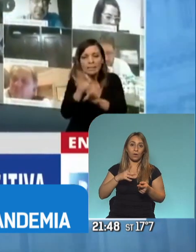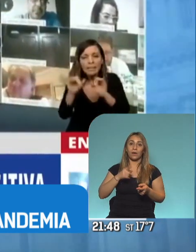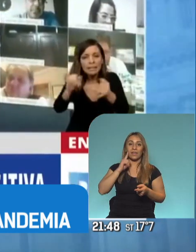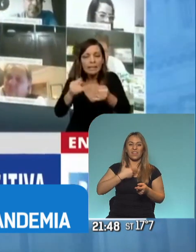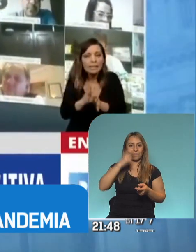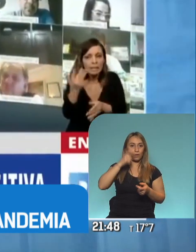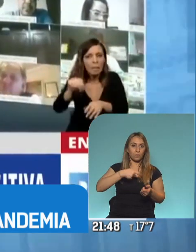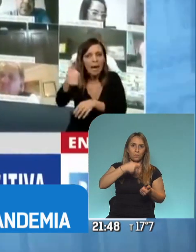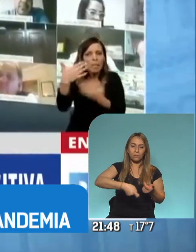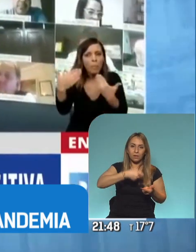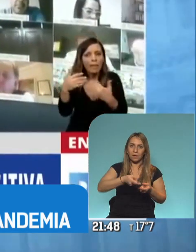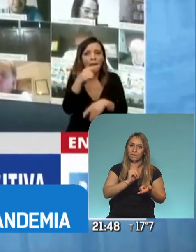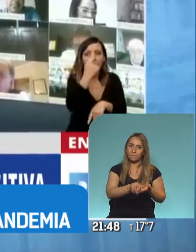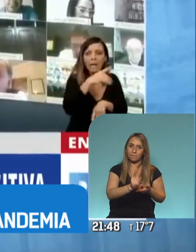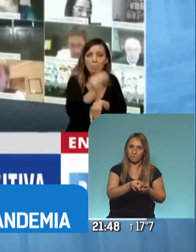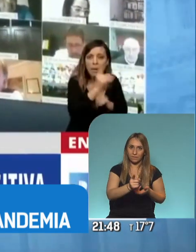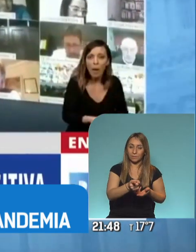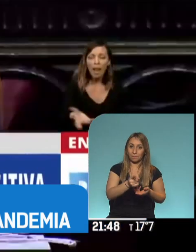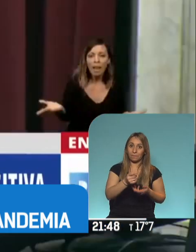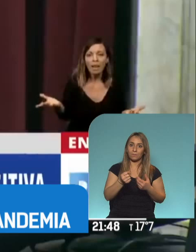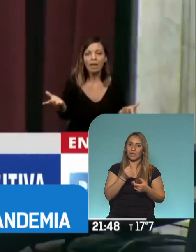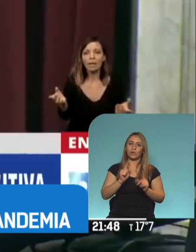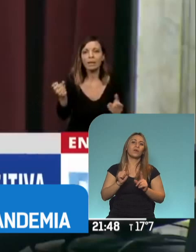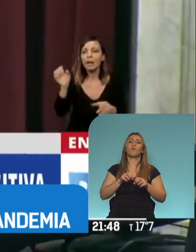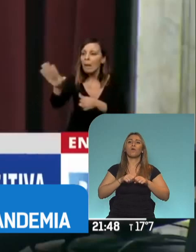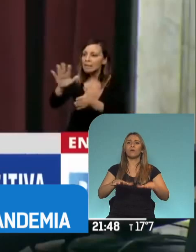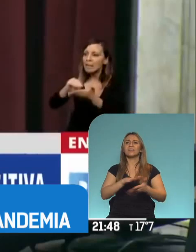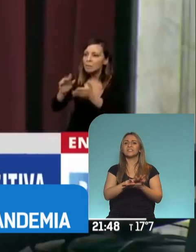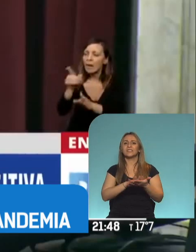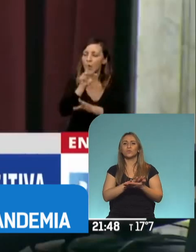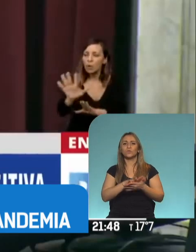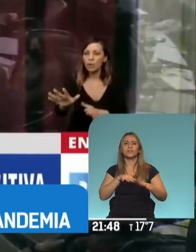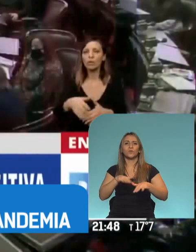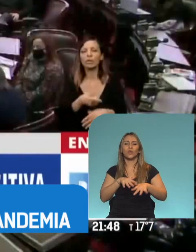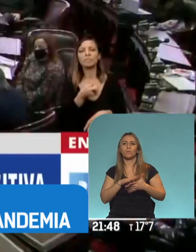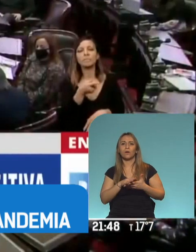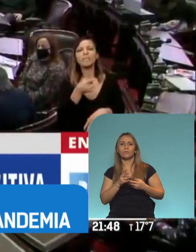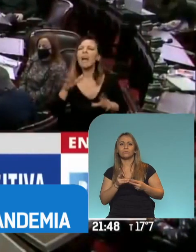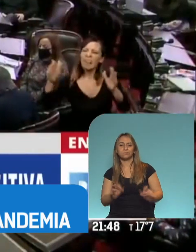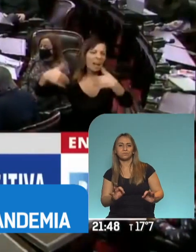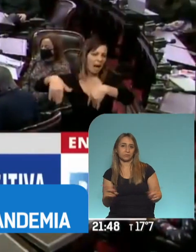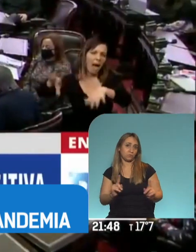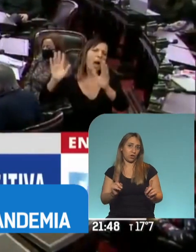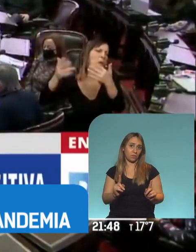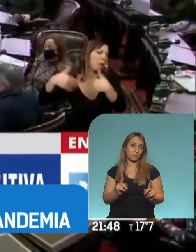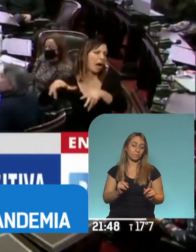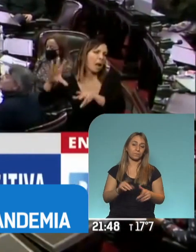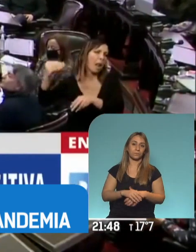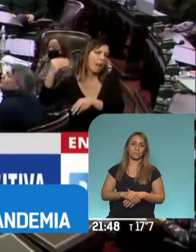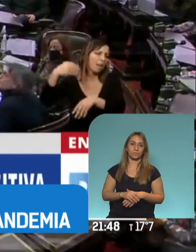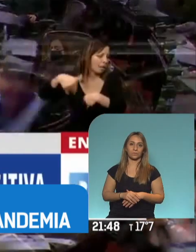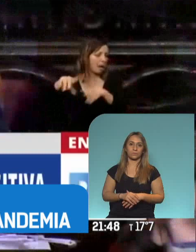importante recalcarlo, que esto no pasó del todo aún. Que ellos van a